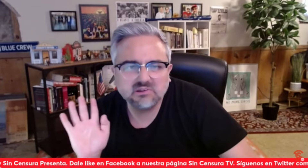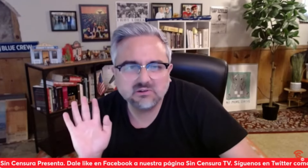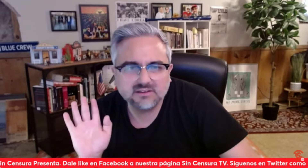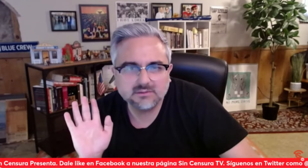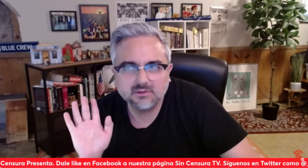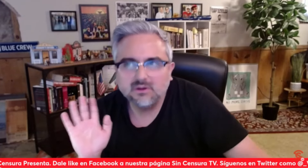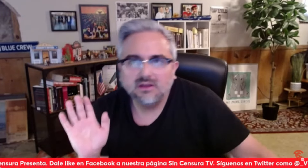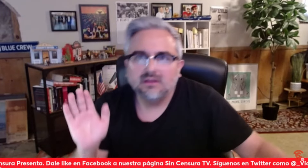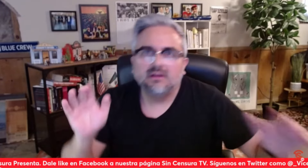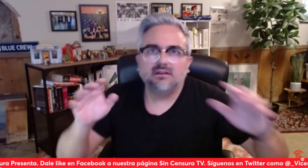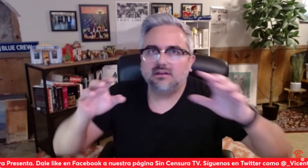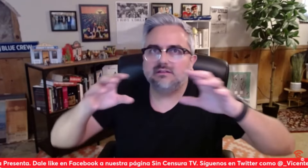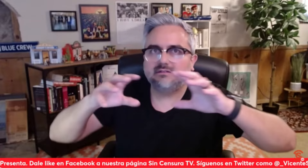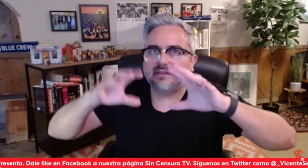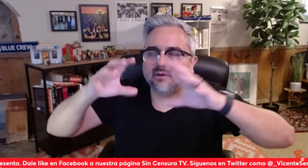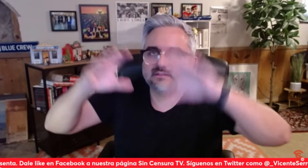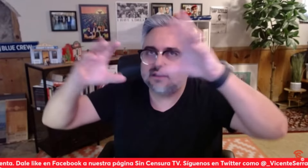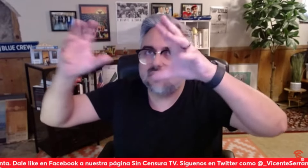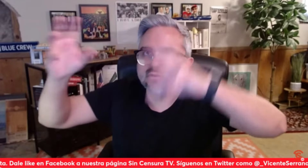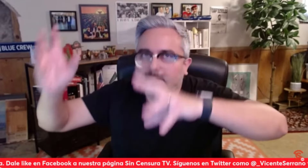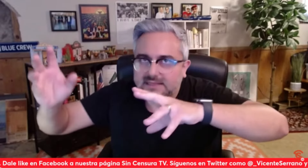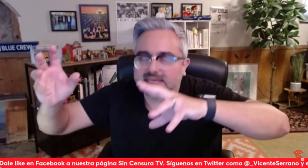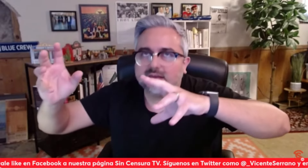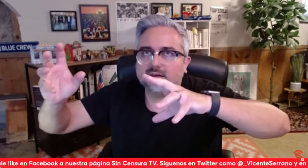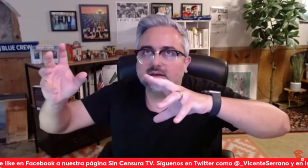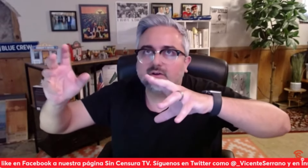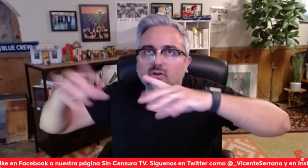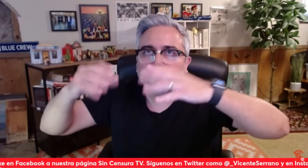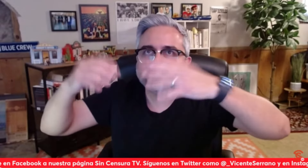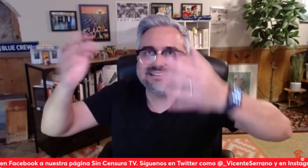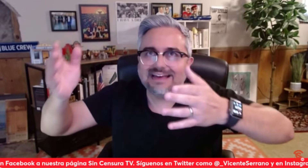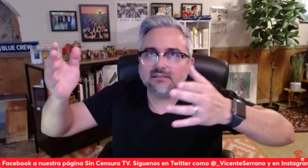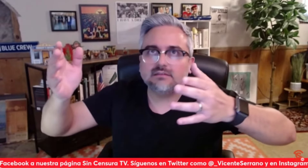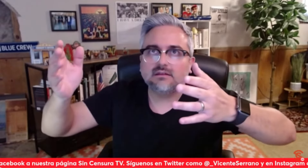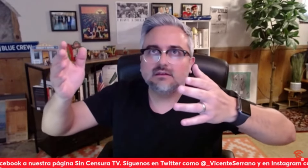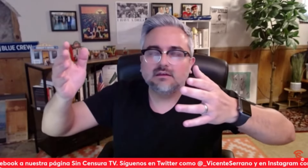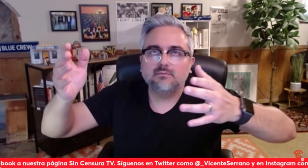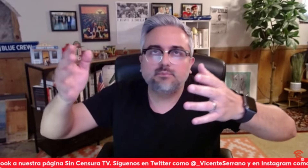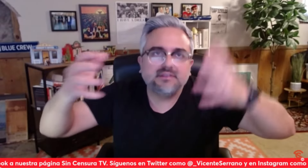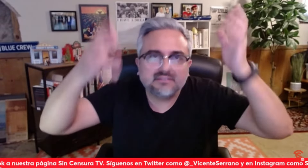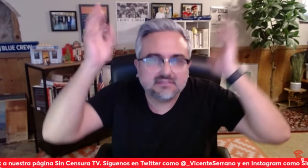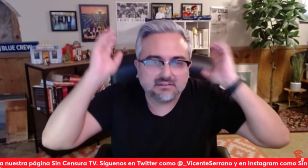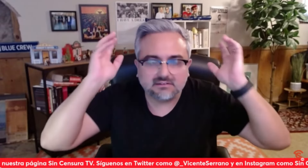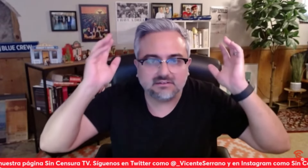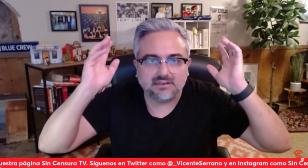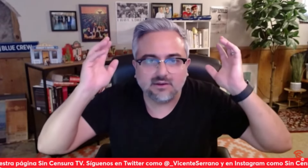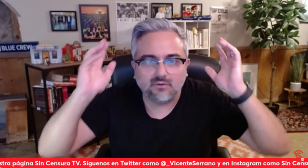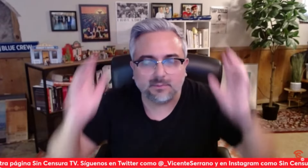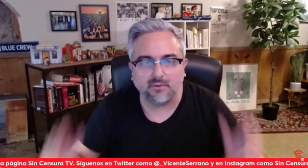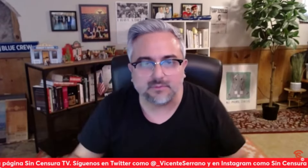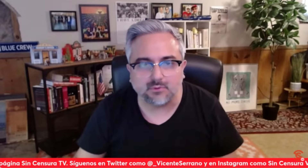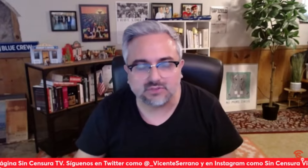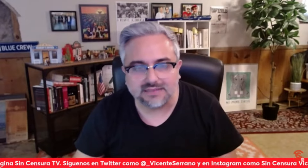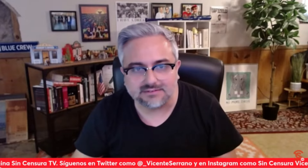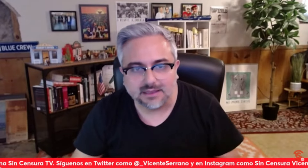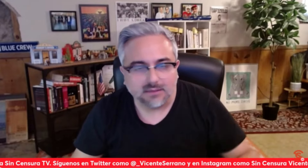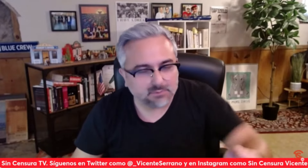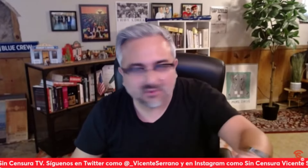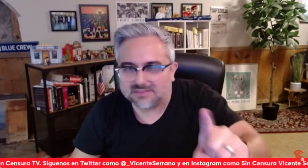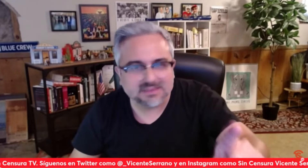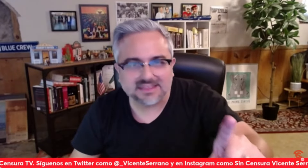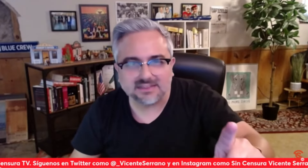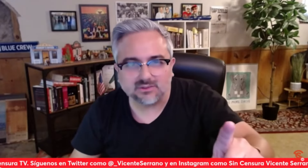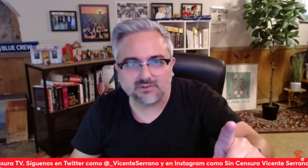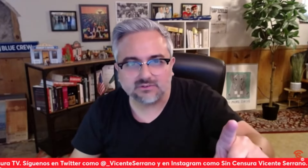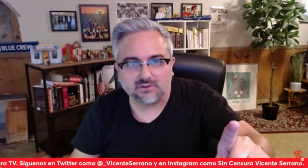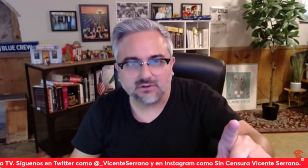mejor hubiera sido recibido, si no es que con comedia, con comicidad, pues sin ningún tipo de importancia, pero